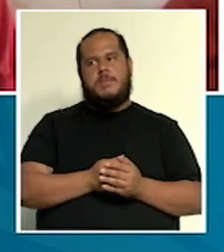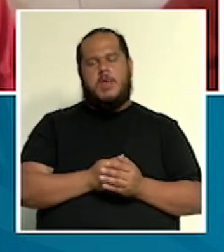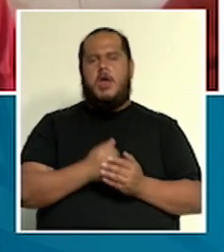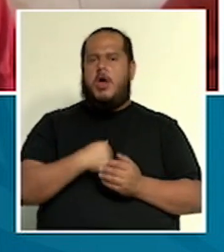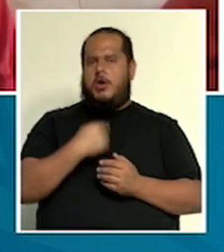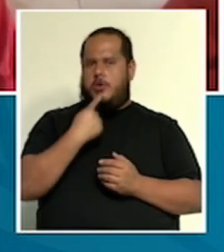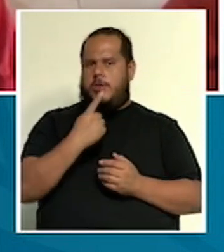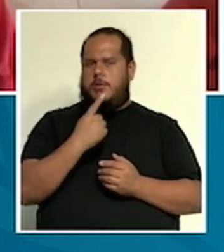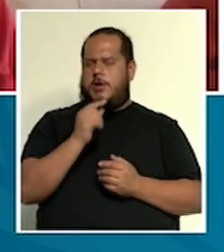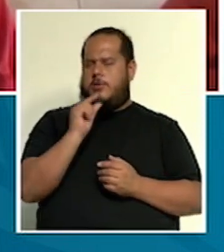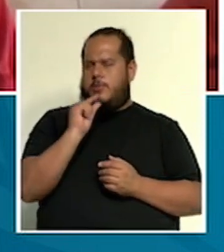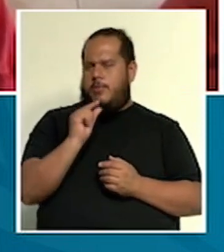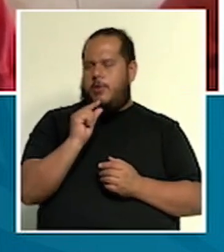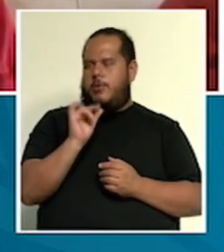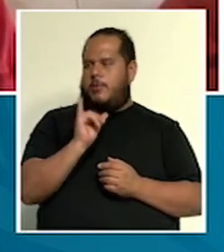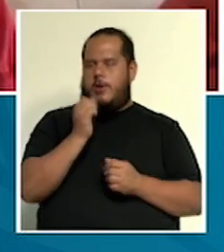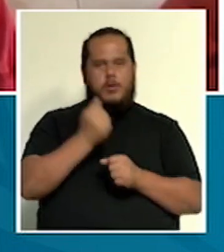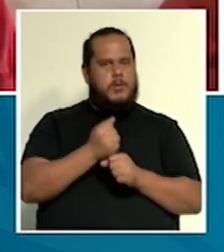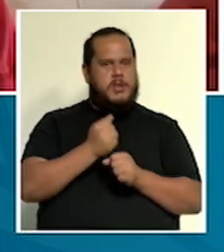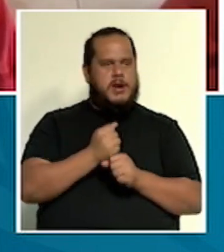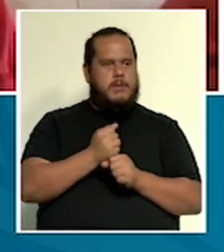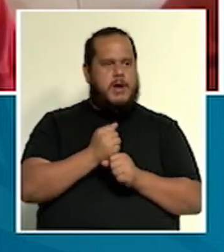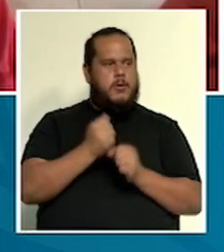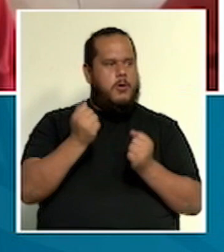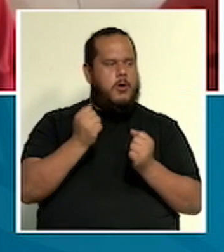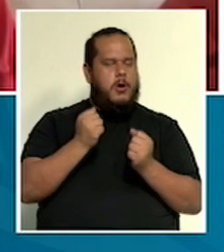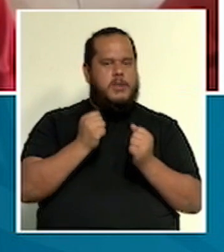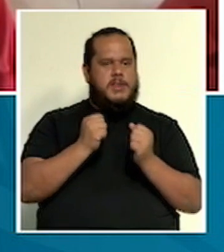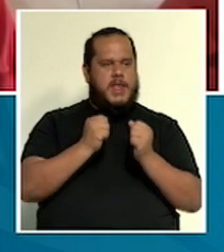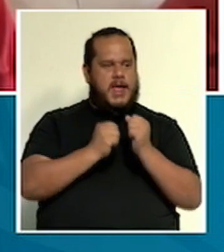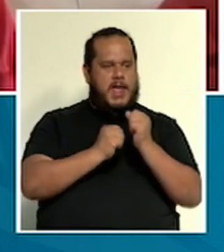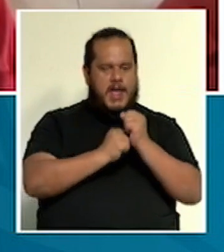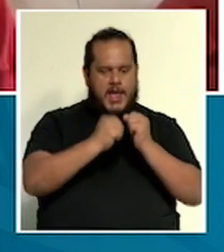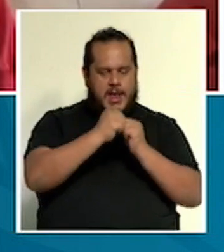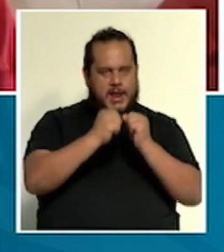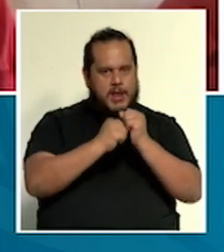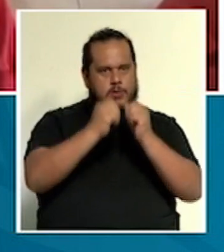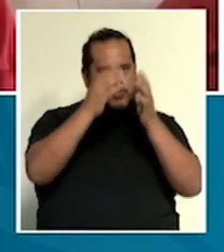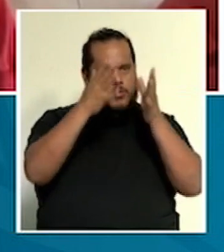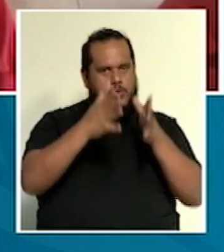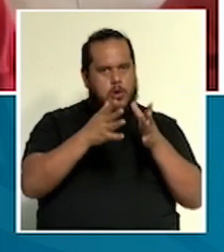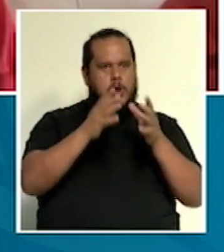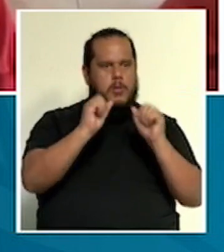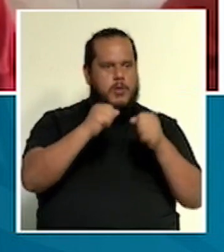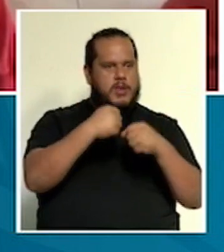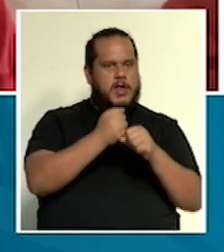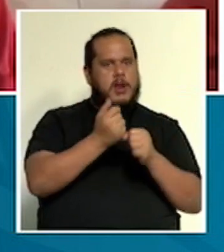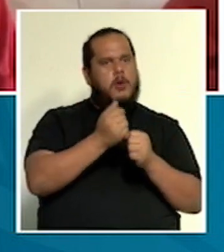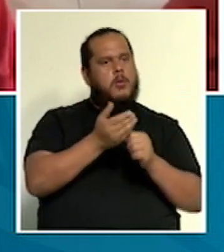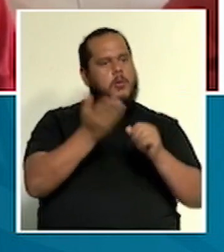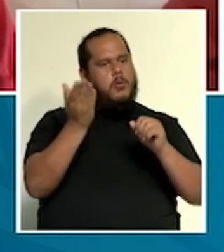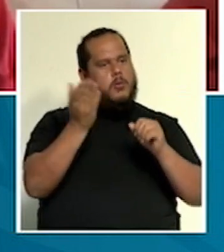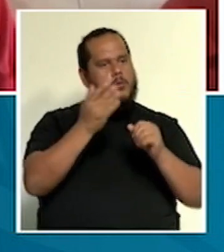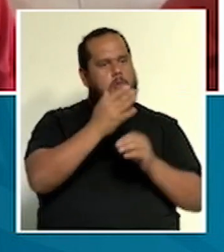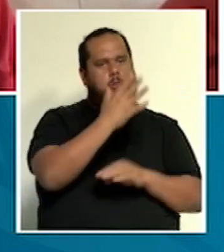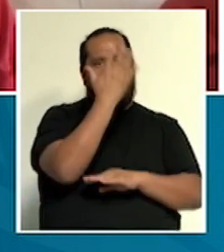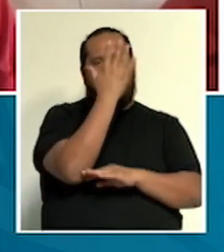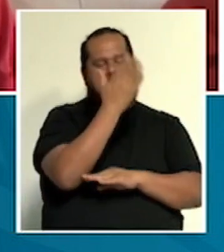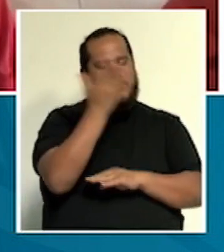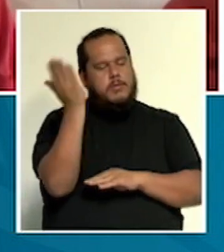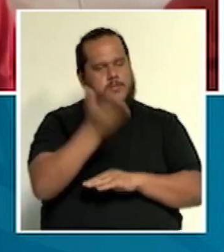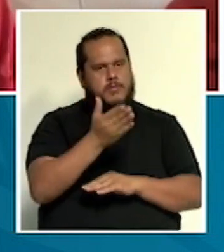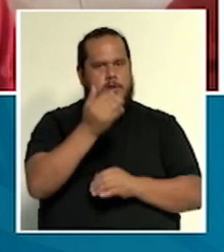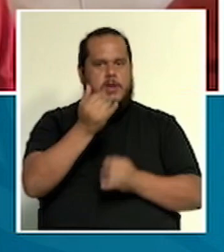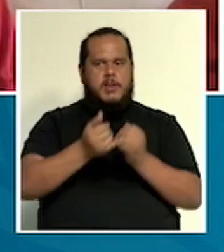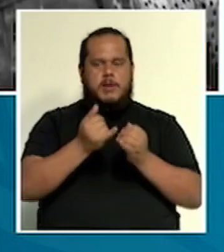yo digo que es un poco como el trabajo del escultor, que puede empezar un árbol con un hacha y tiene que terminar